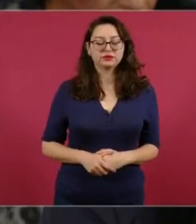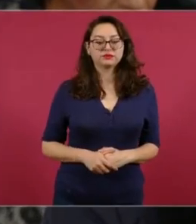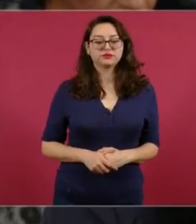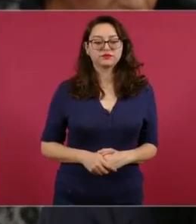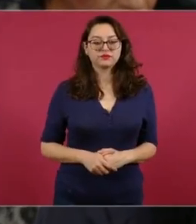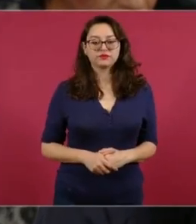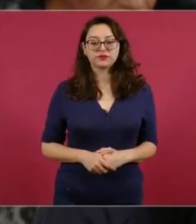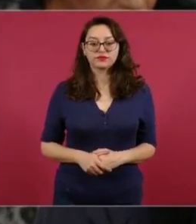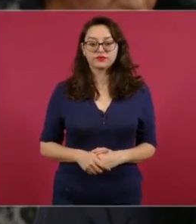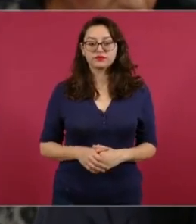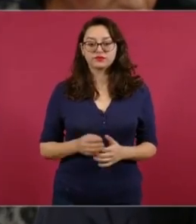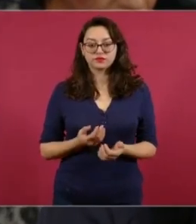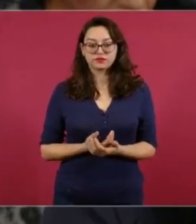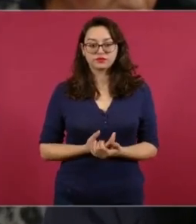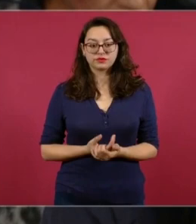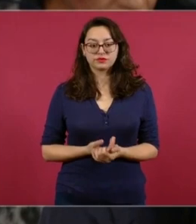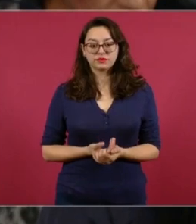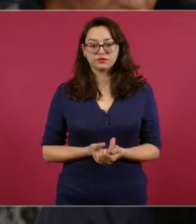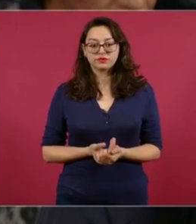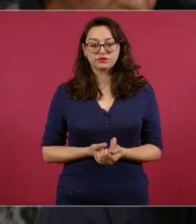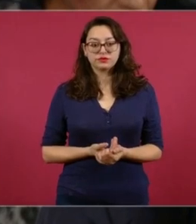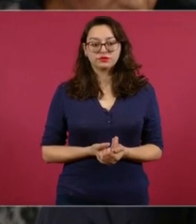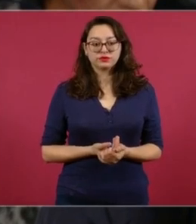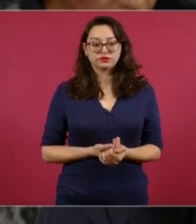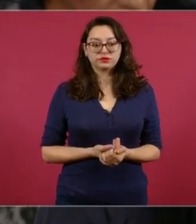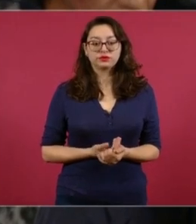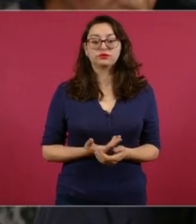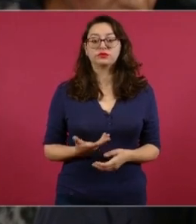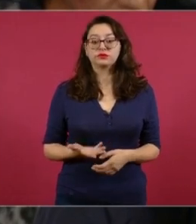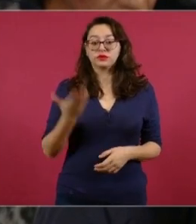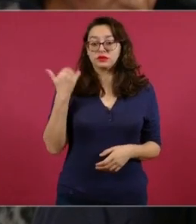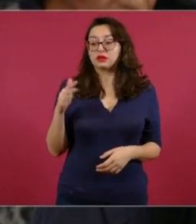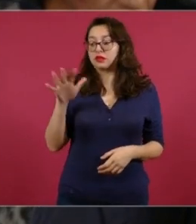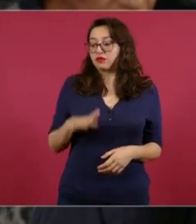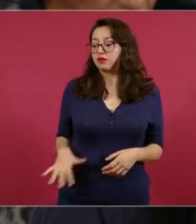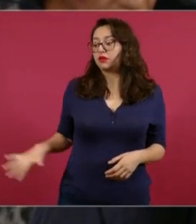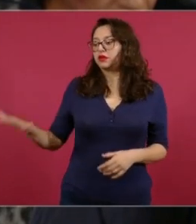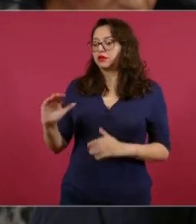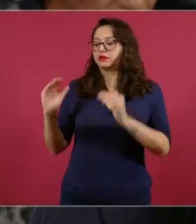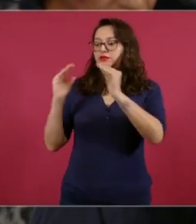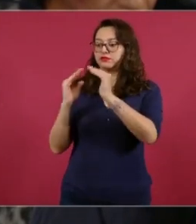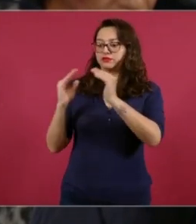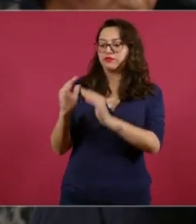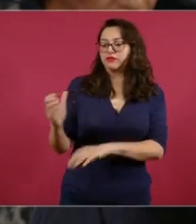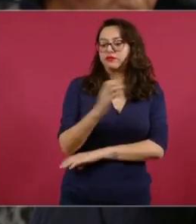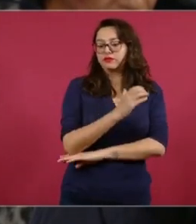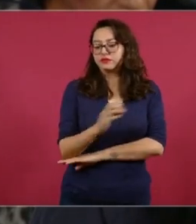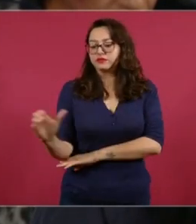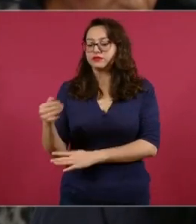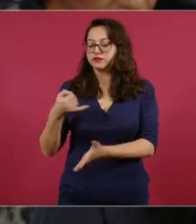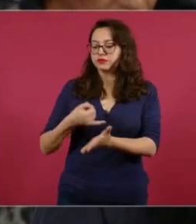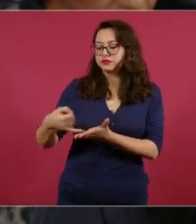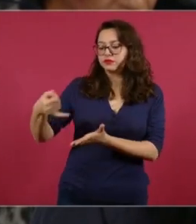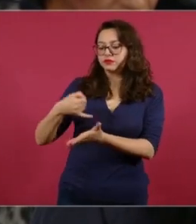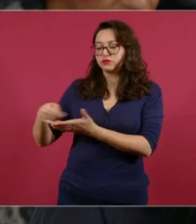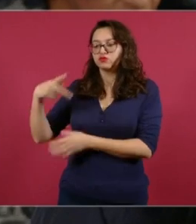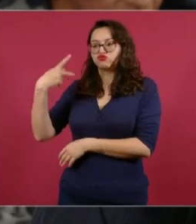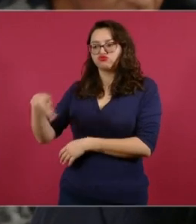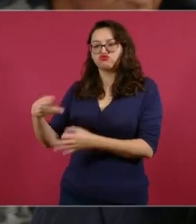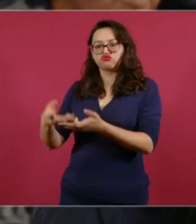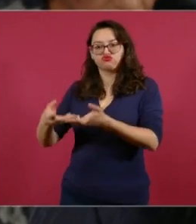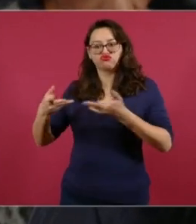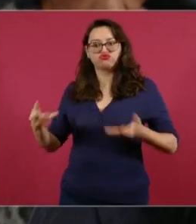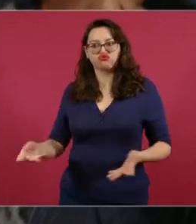puedan recuperarse, como fue para el uso doméstico urbano y agrícola, a pesar de que son productores de alimentos.